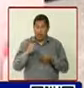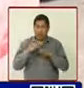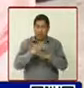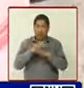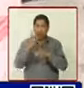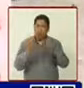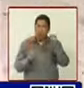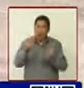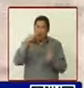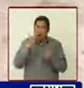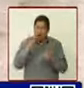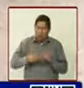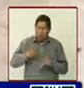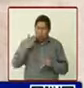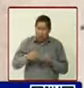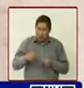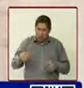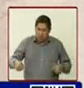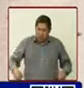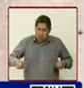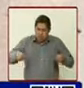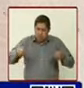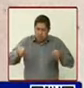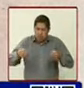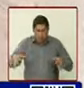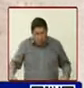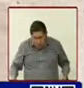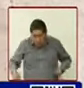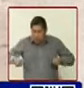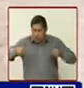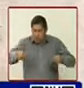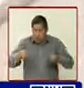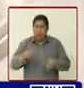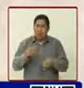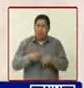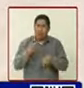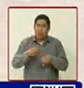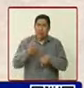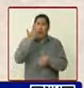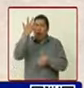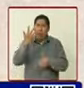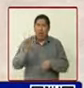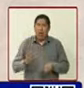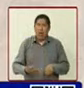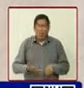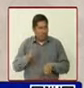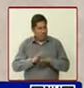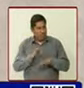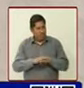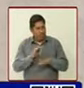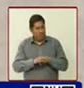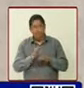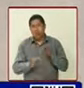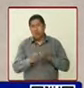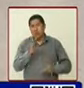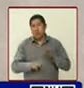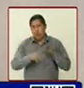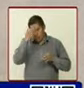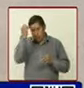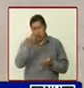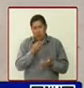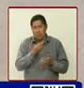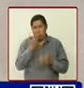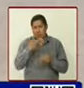Interceptaron a un vehículo que había cargado varios litros de gasolina ya en 5 oportunidades. Advierten sanciones y procesos penales por desvío